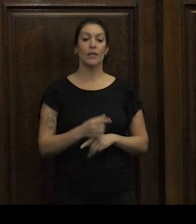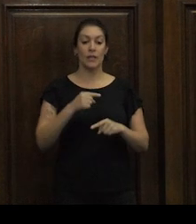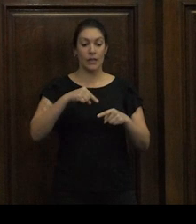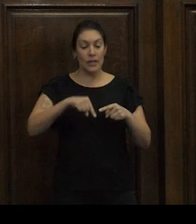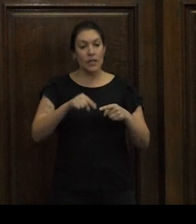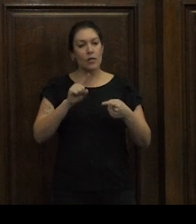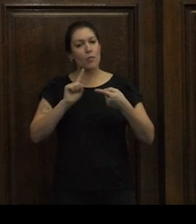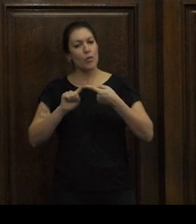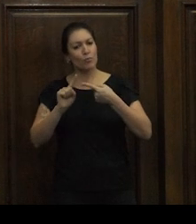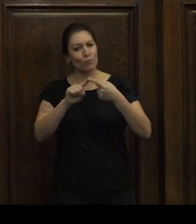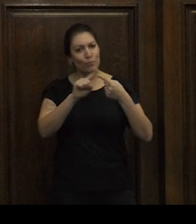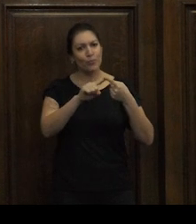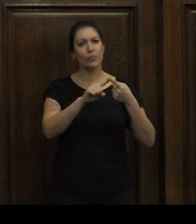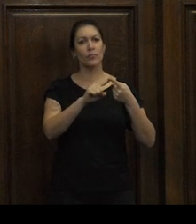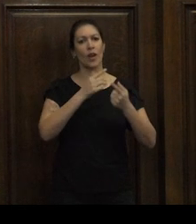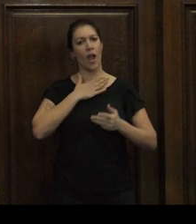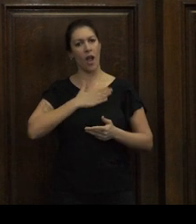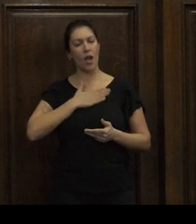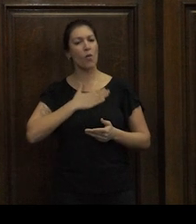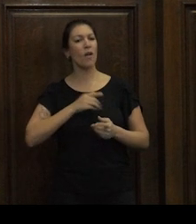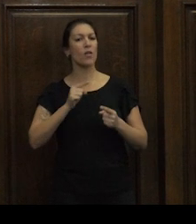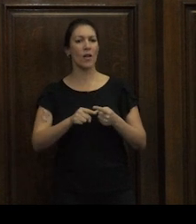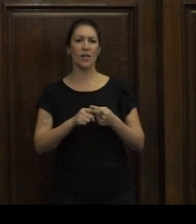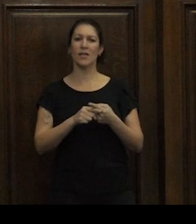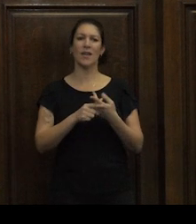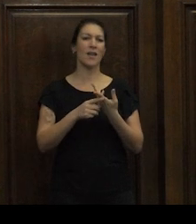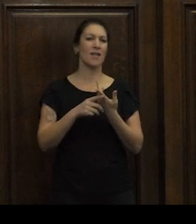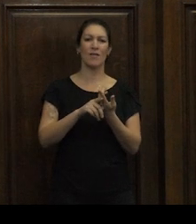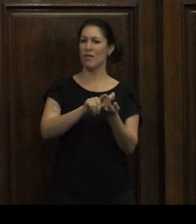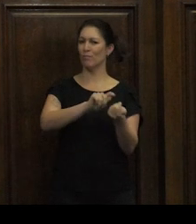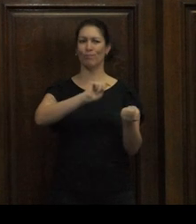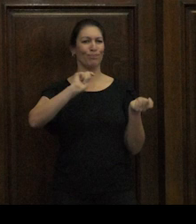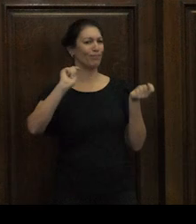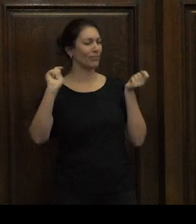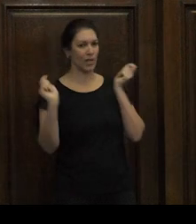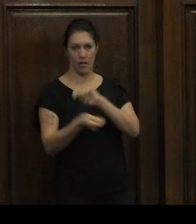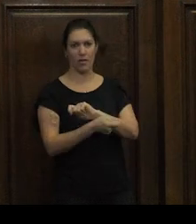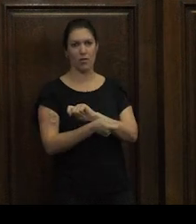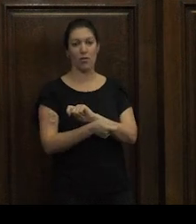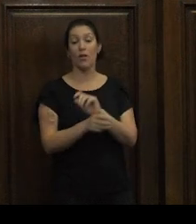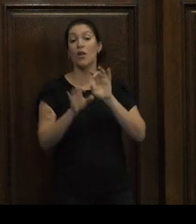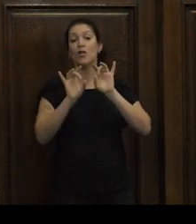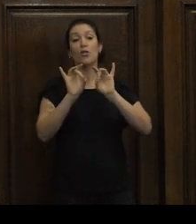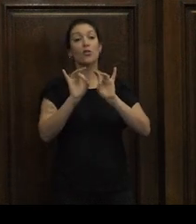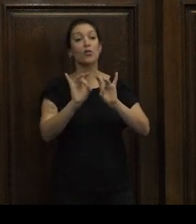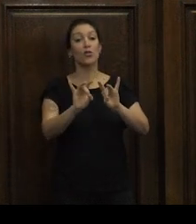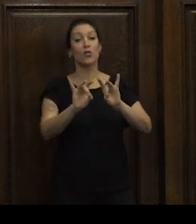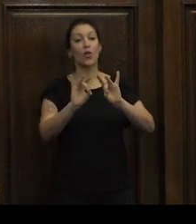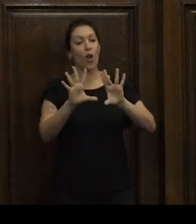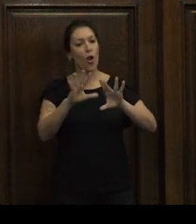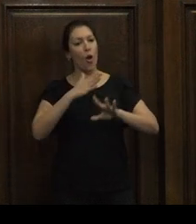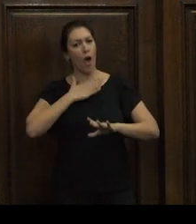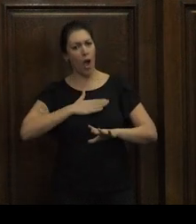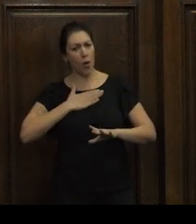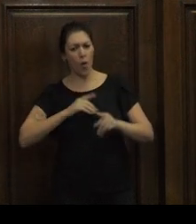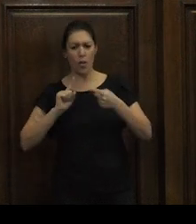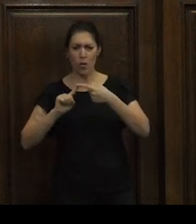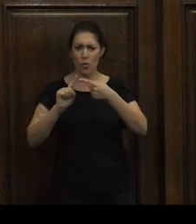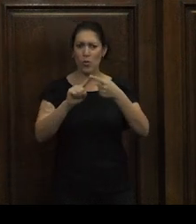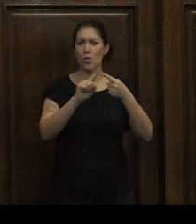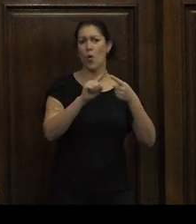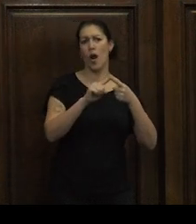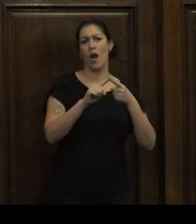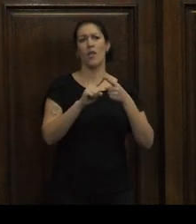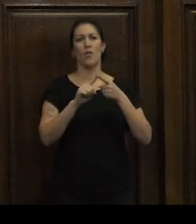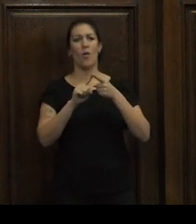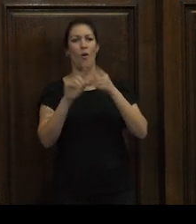Pero ese consenso me parece que viene estallando últimamente, ¿no? No solo dejó de haber un consenso